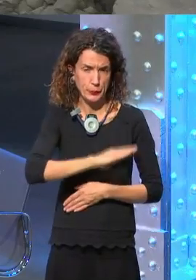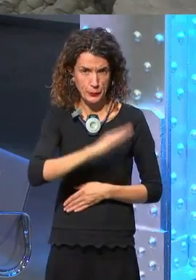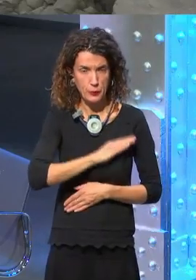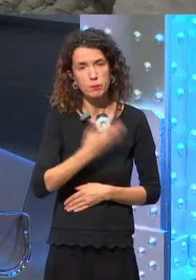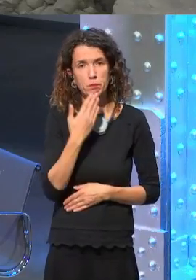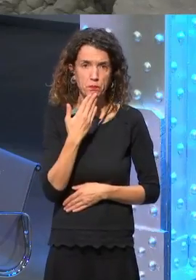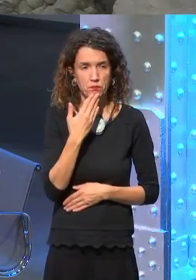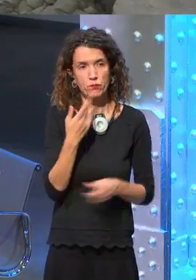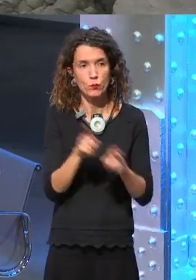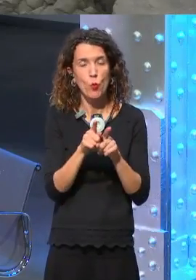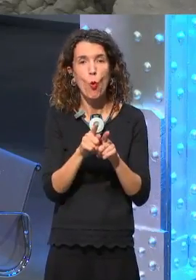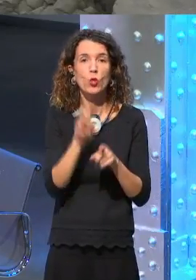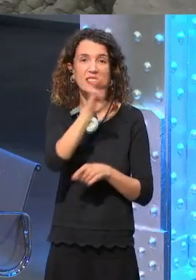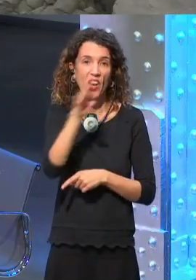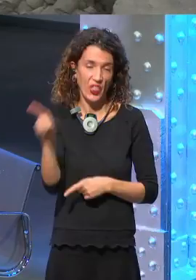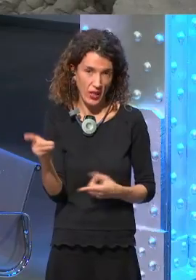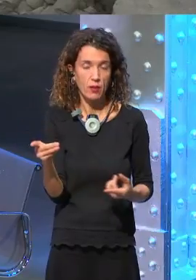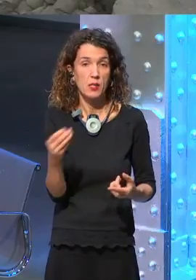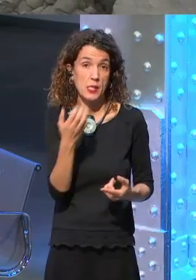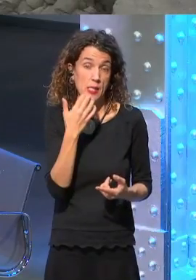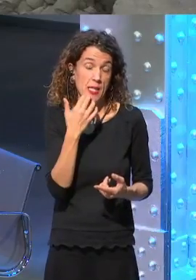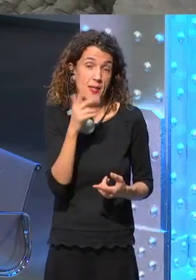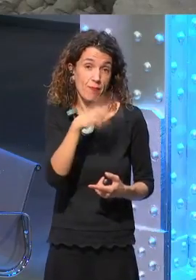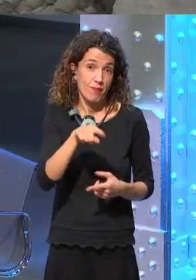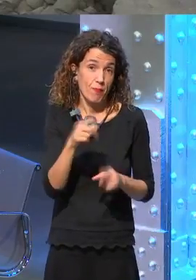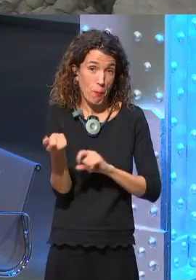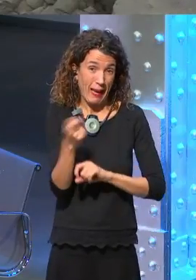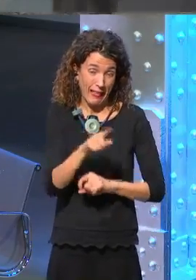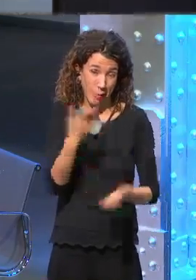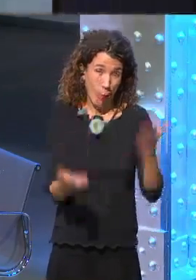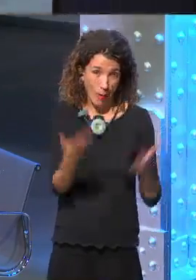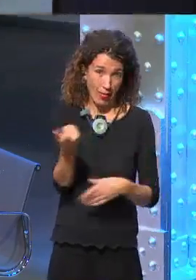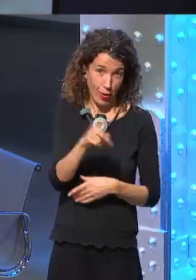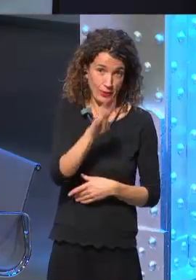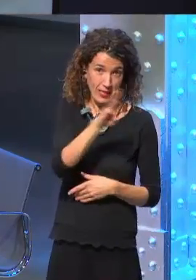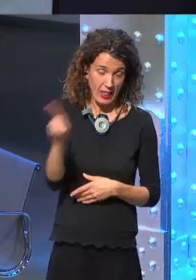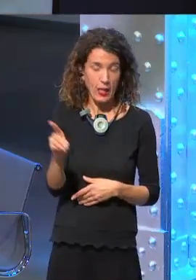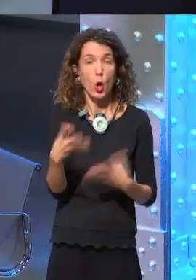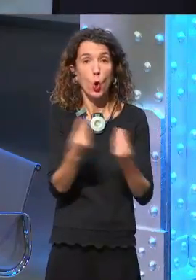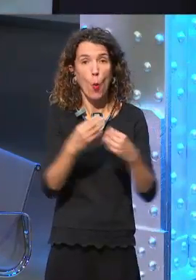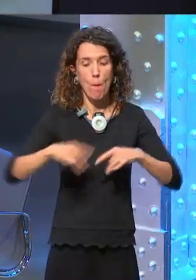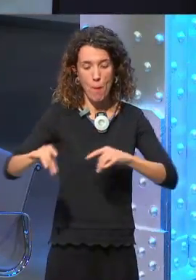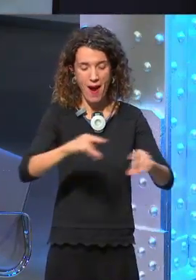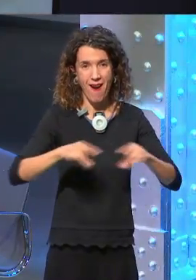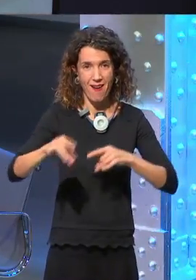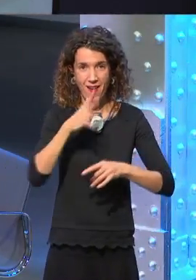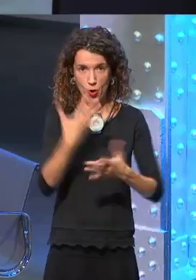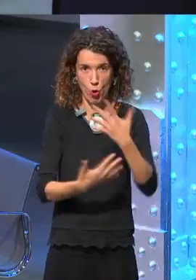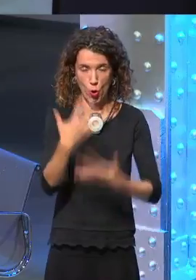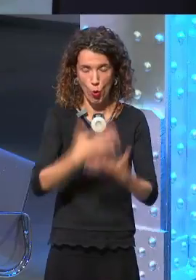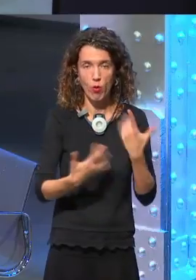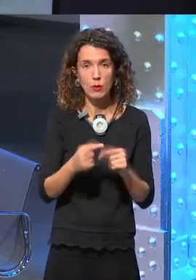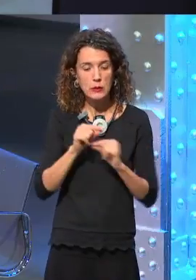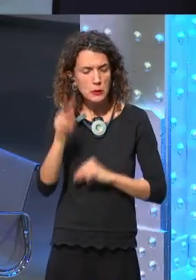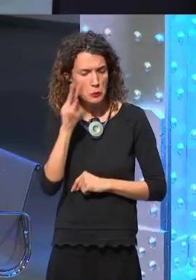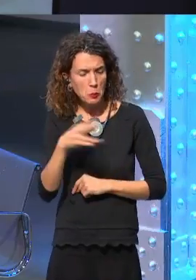una especie de impresión 3D, si me permitís la similitud, con barro, con arcilla, desde la distancia.